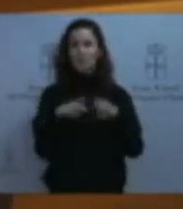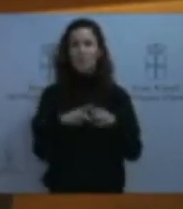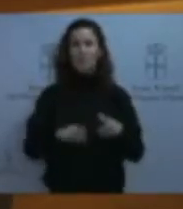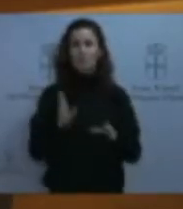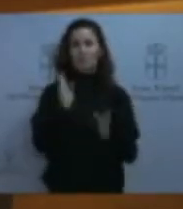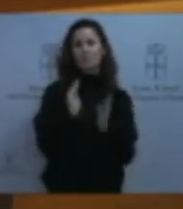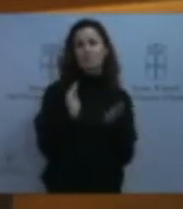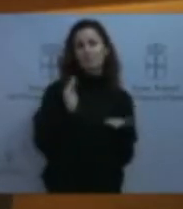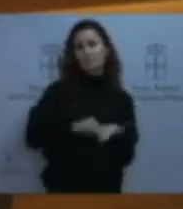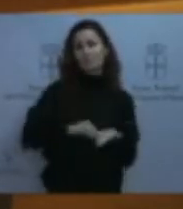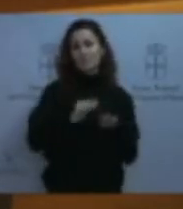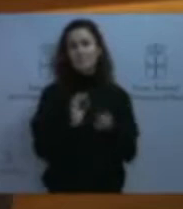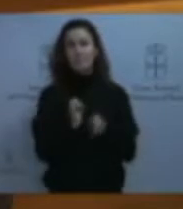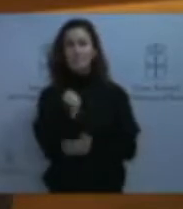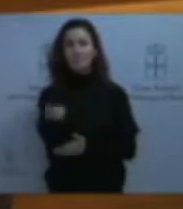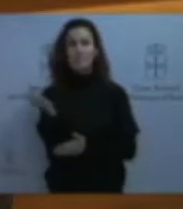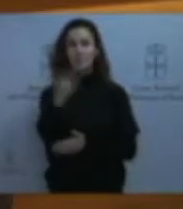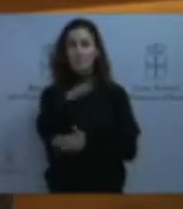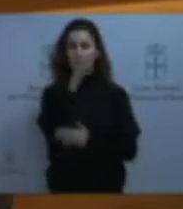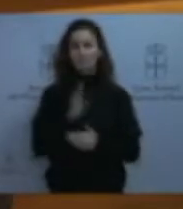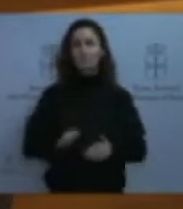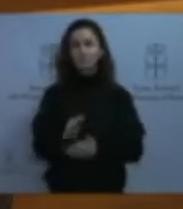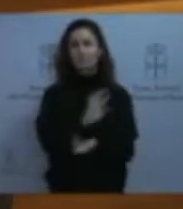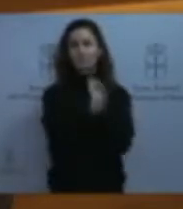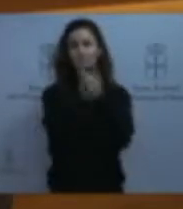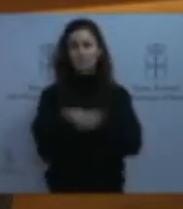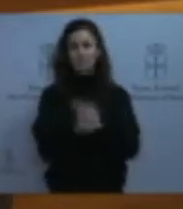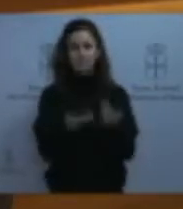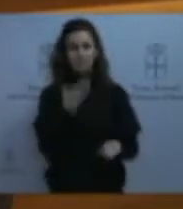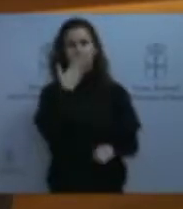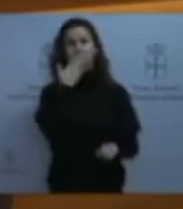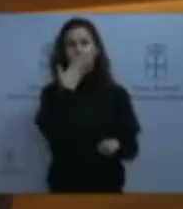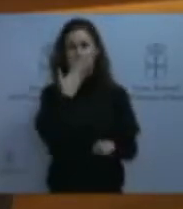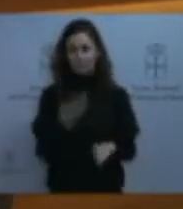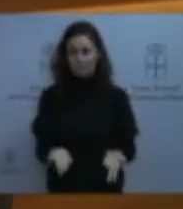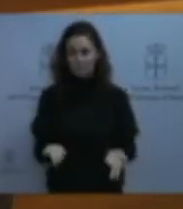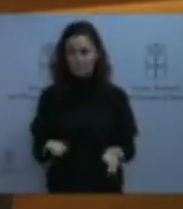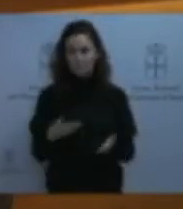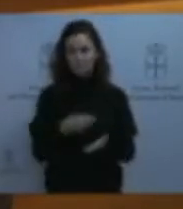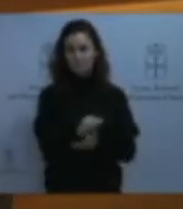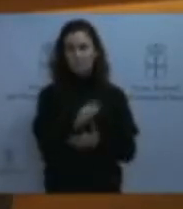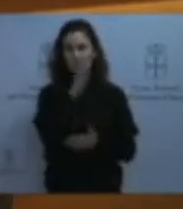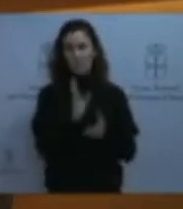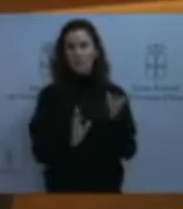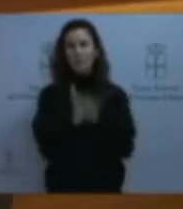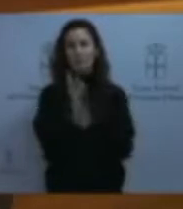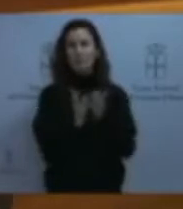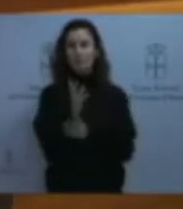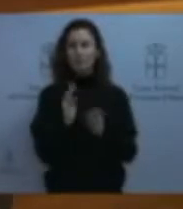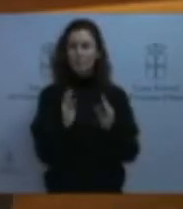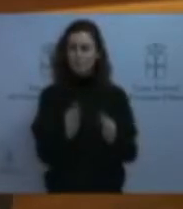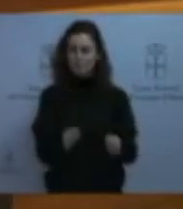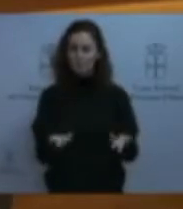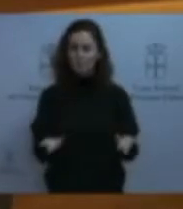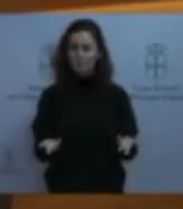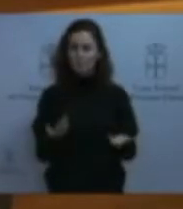nada a que esto cambie. Mantienen inversiones ridículas para un problema tan grave como el de los incendios forestales. Les